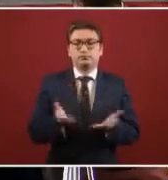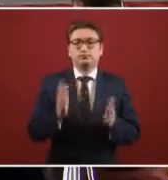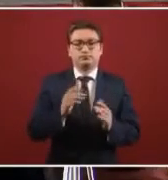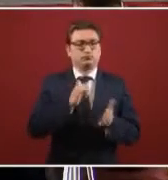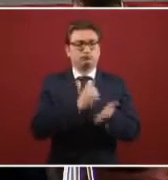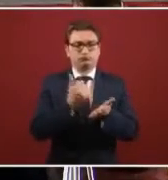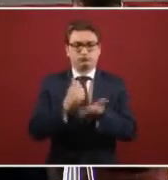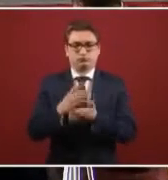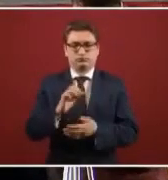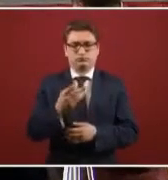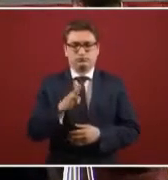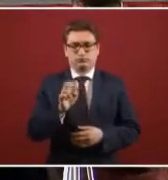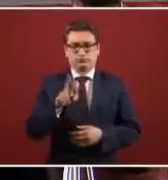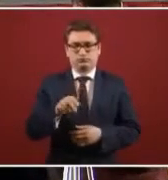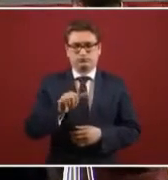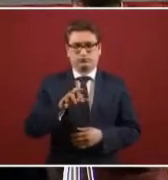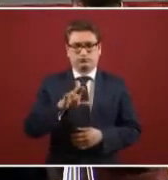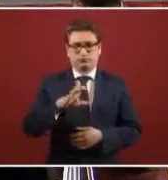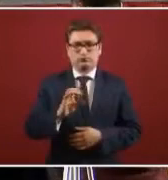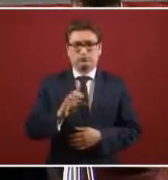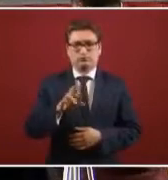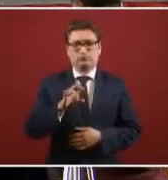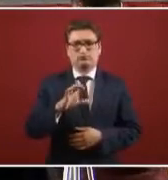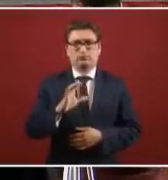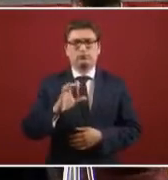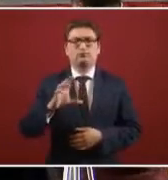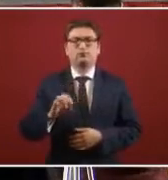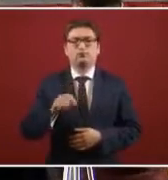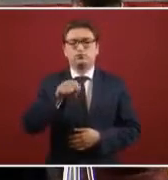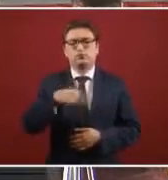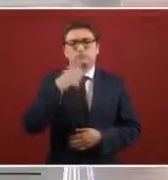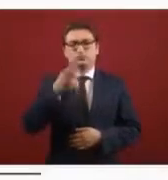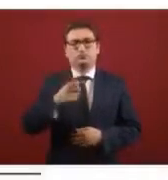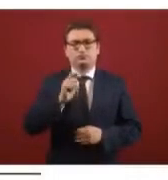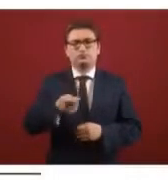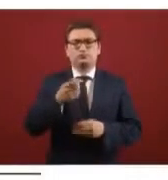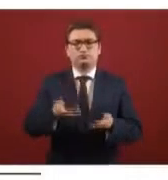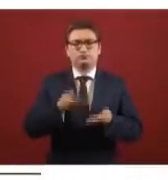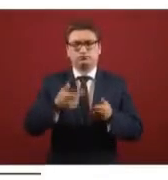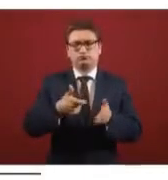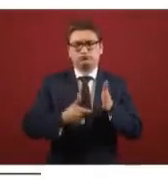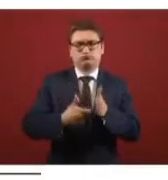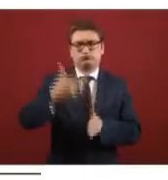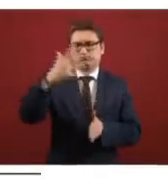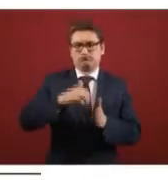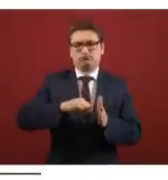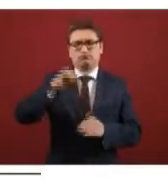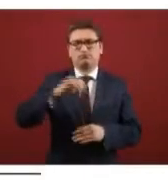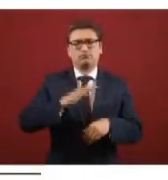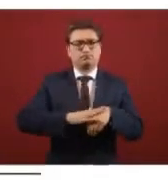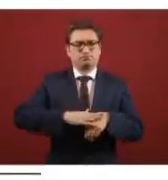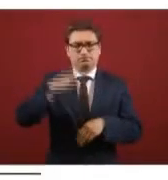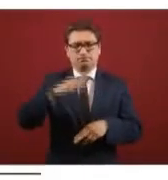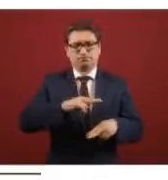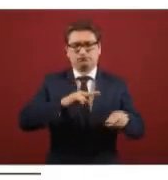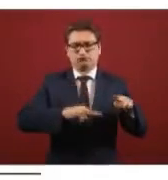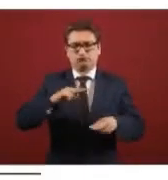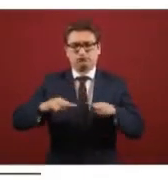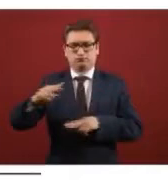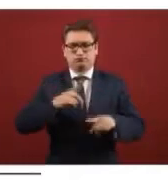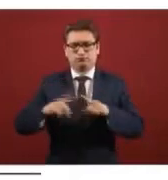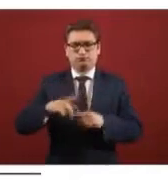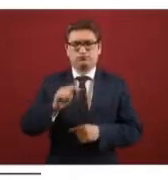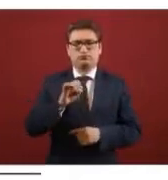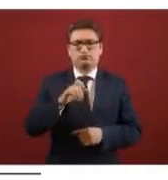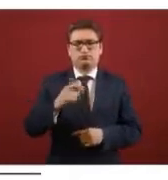1929. Chevron, Arco, Redco son So you los que can- dan los precios en promedio más altos en el país. So these are Y the todas American las brand